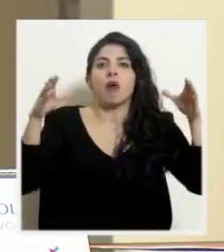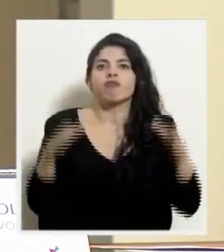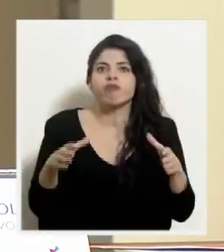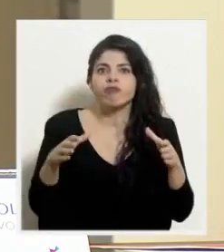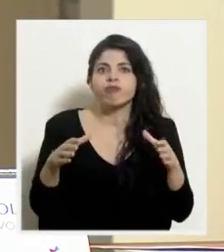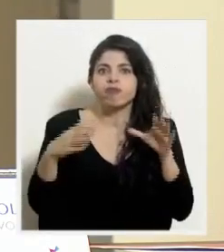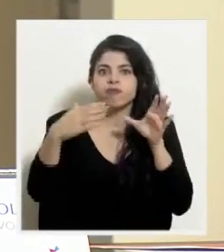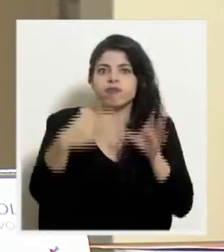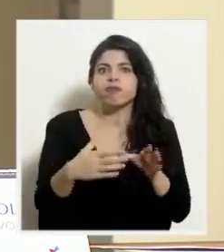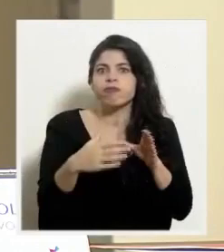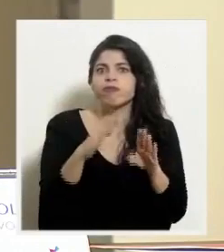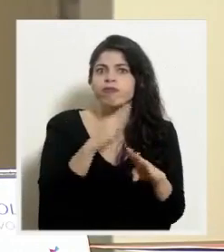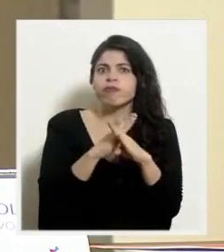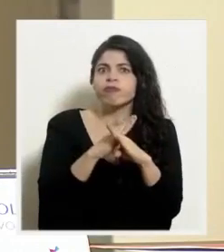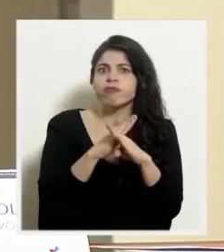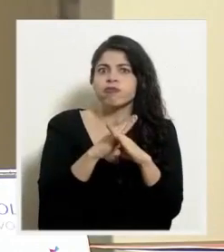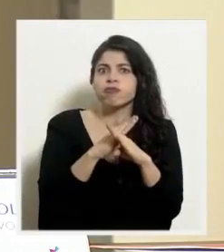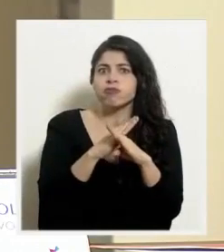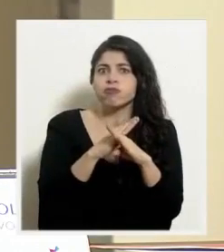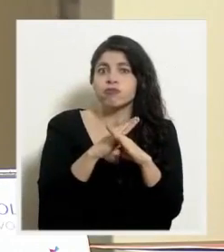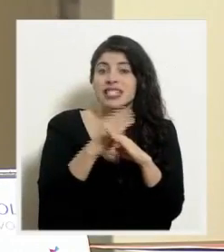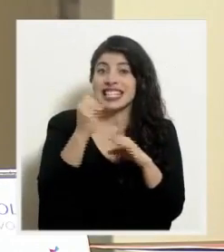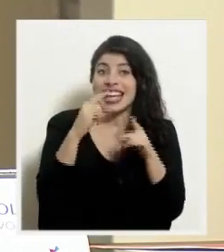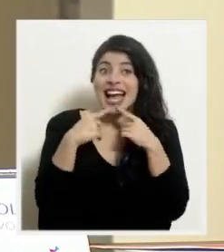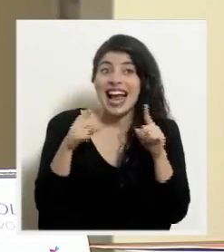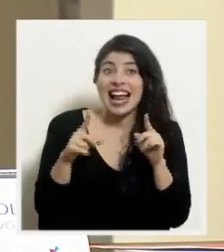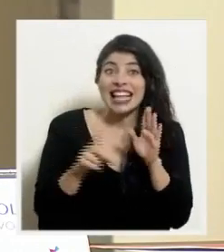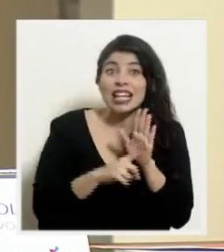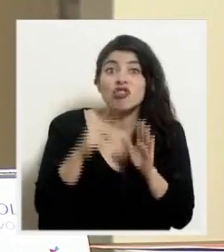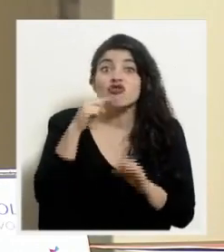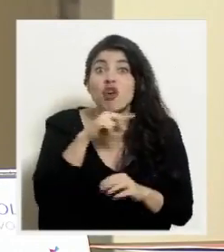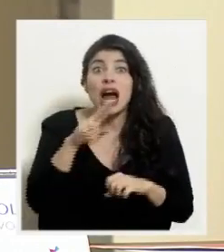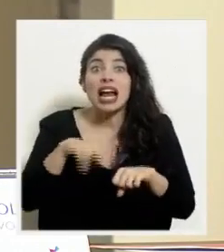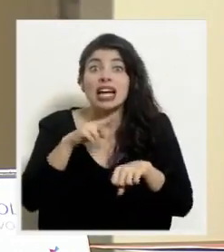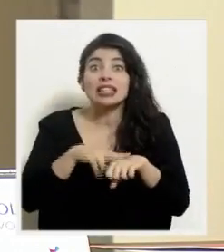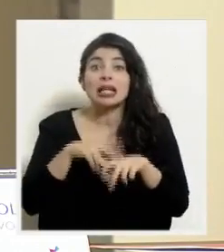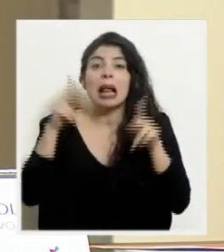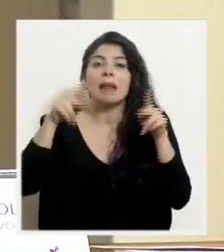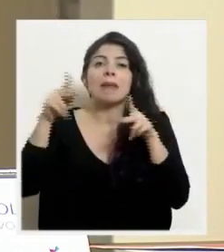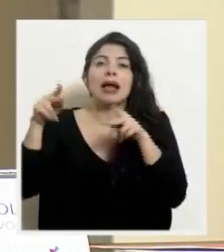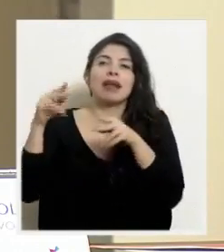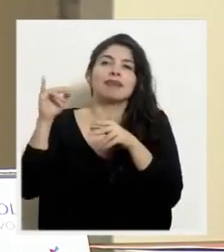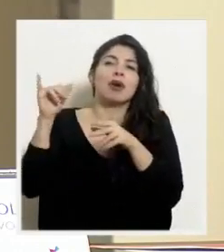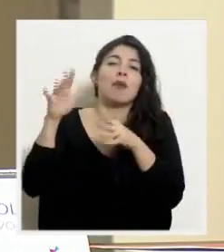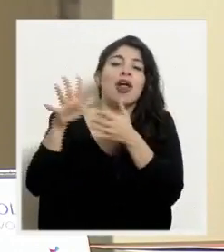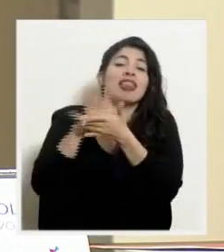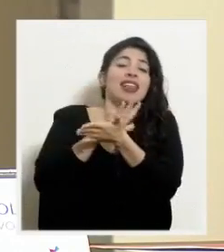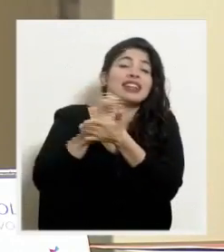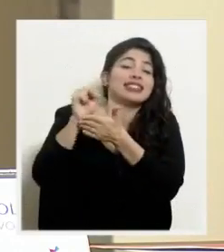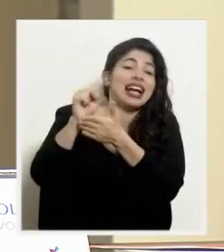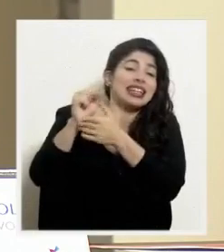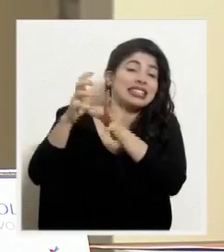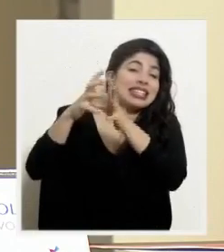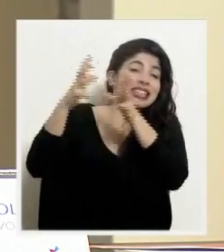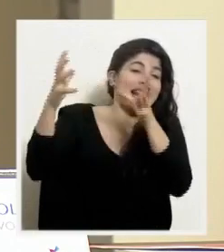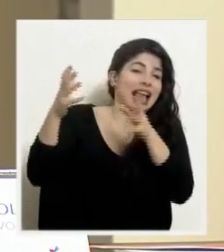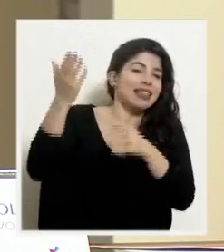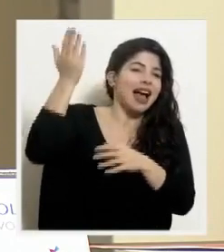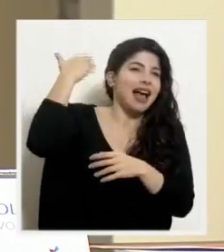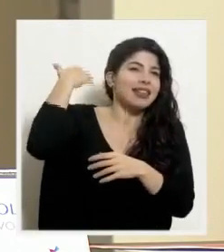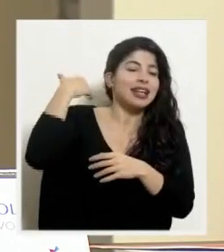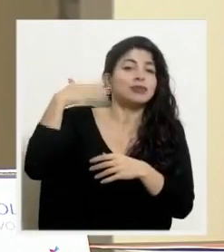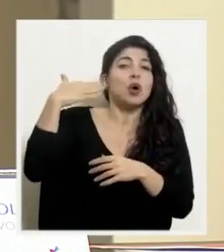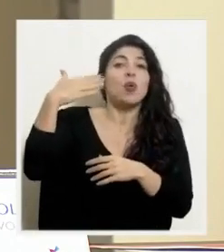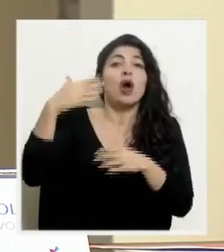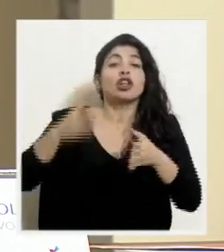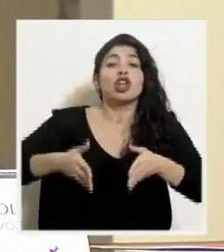hay una alerta roja nacional es poner en lo que la gente denomina, en los grandes desastres, y se hizo mucho después de la